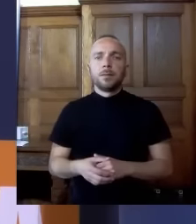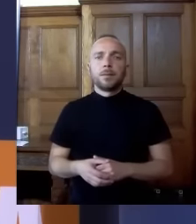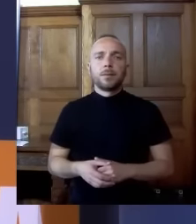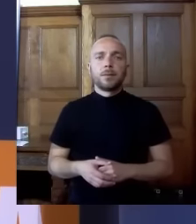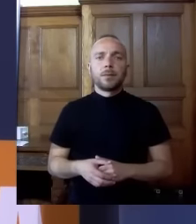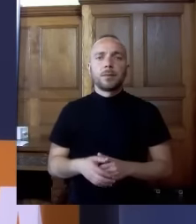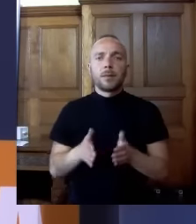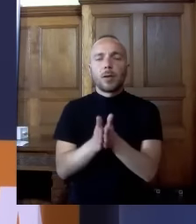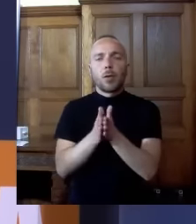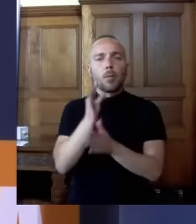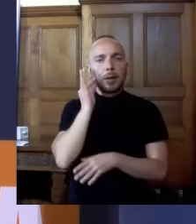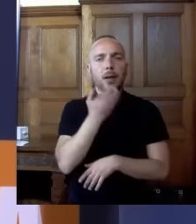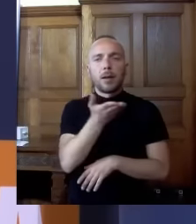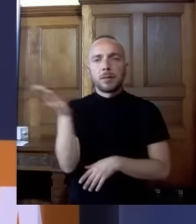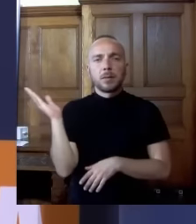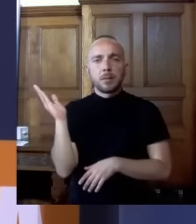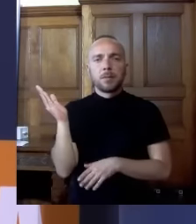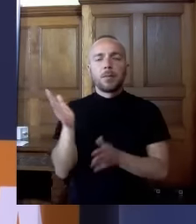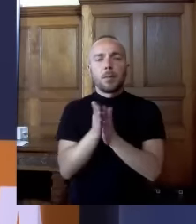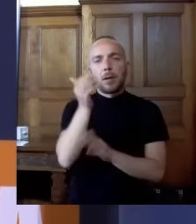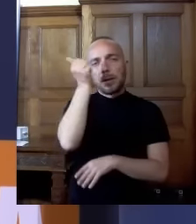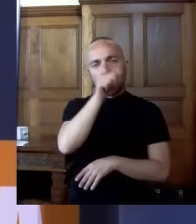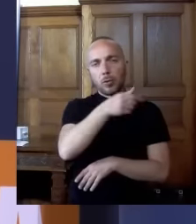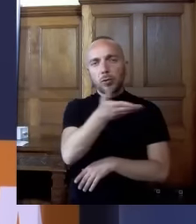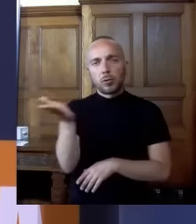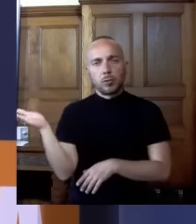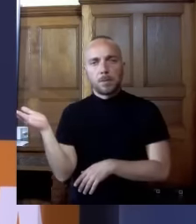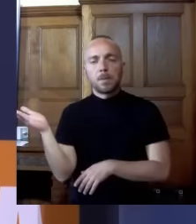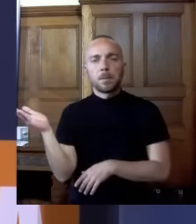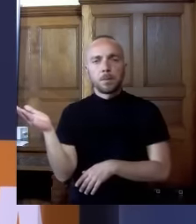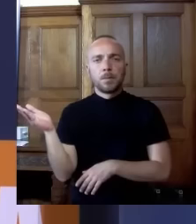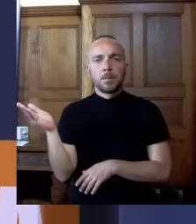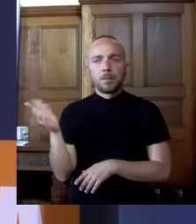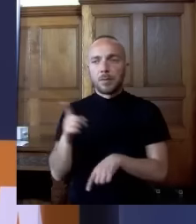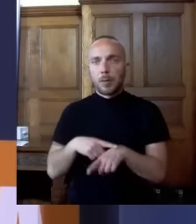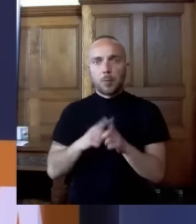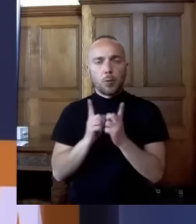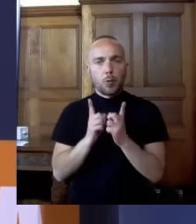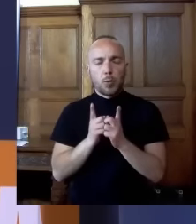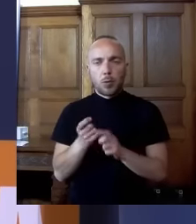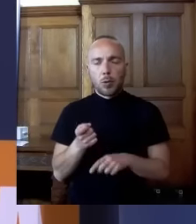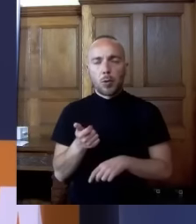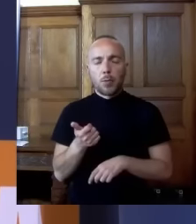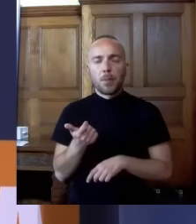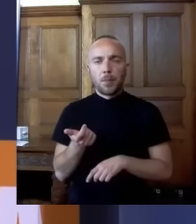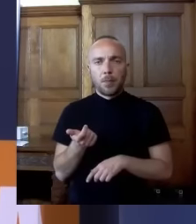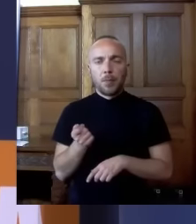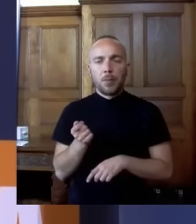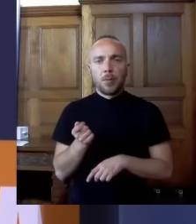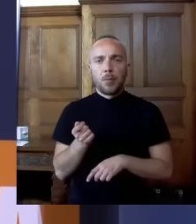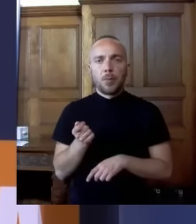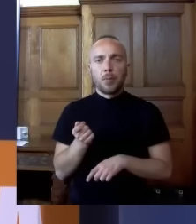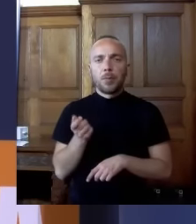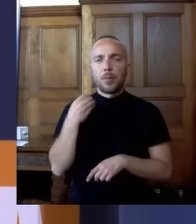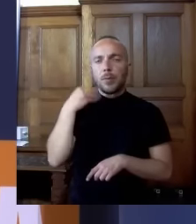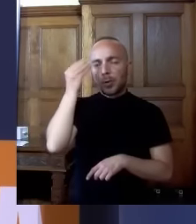y compañeras e compañeros como tenemos poco tiempo e yo creo